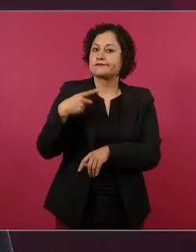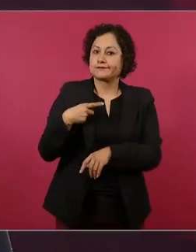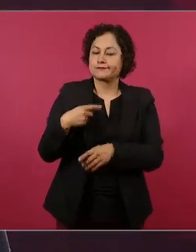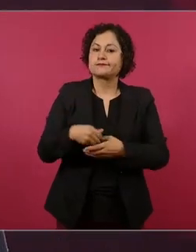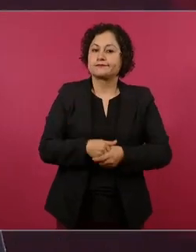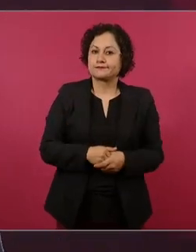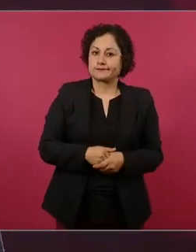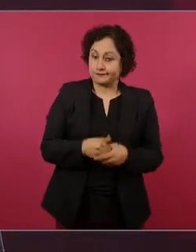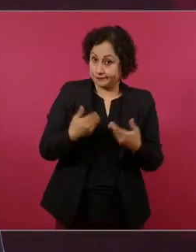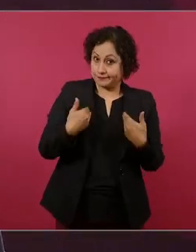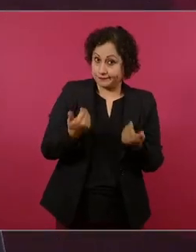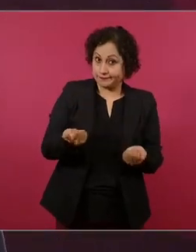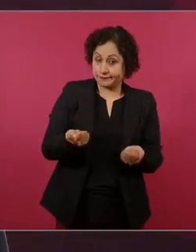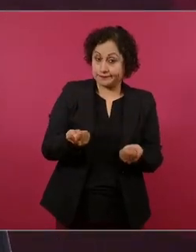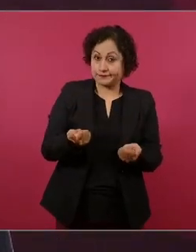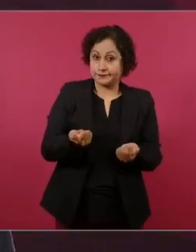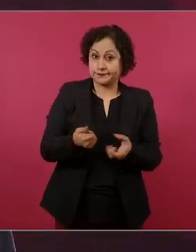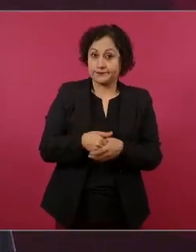Sí,